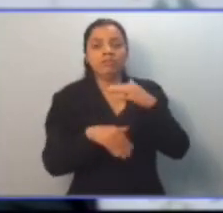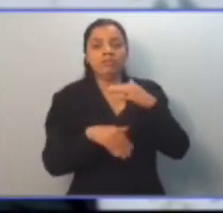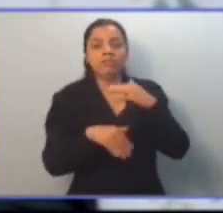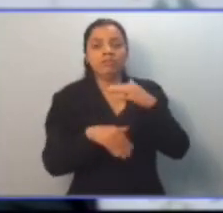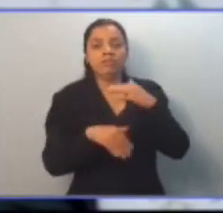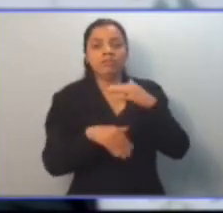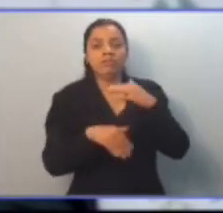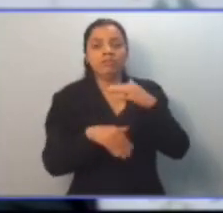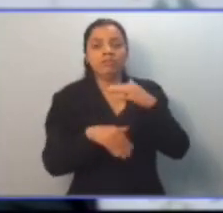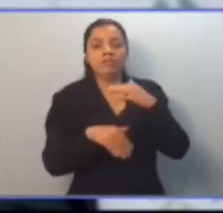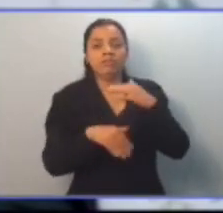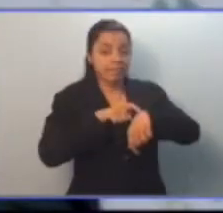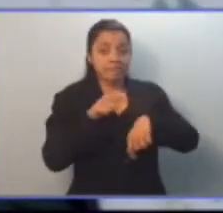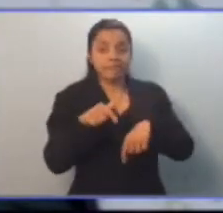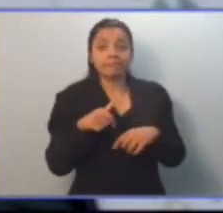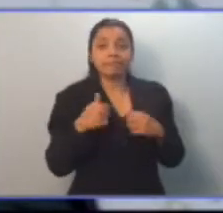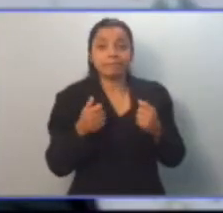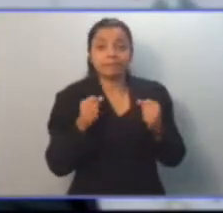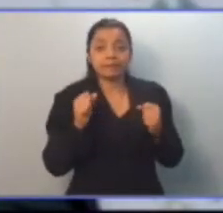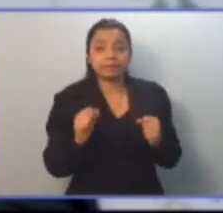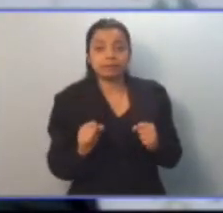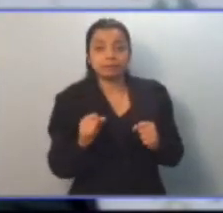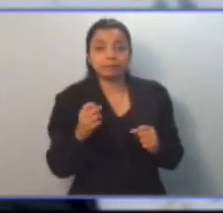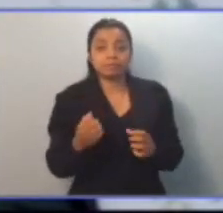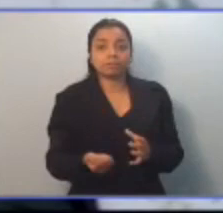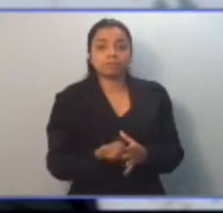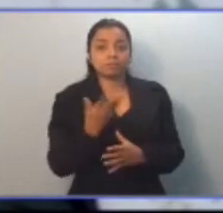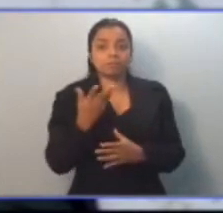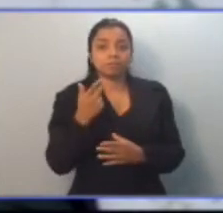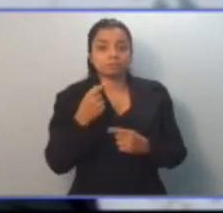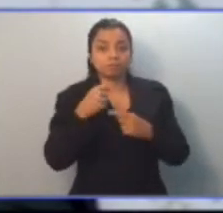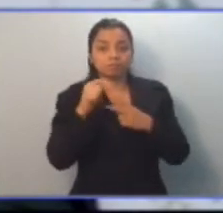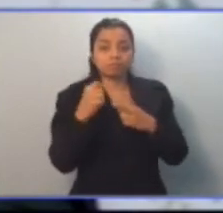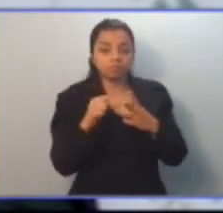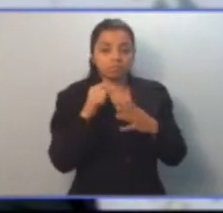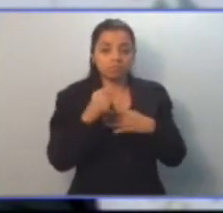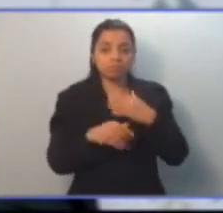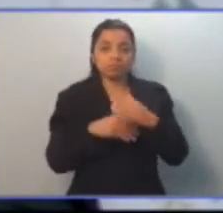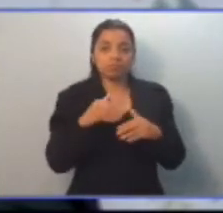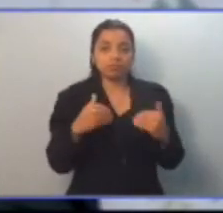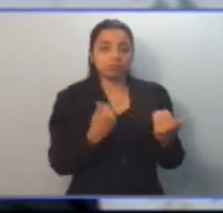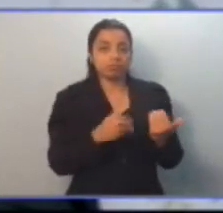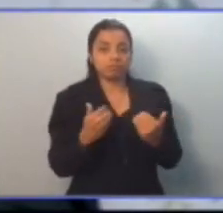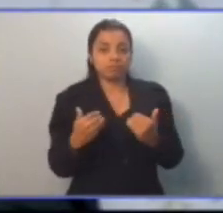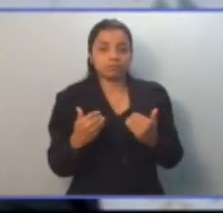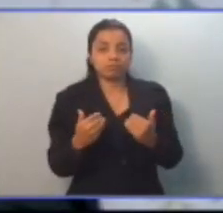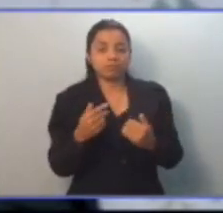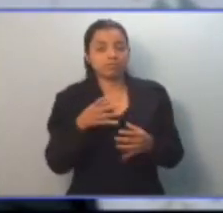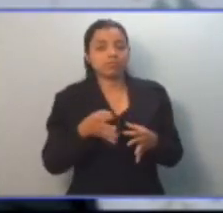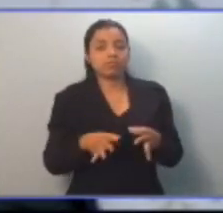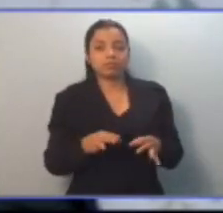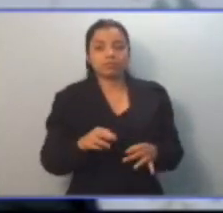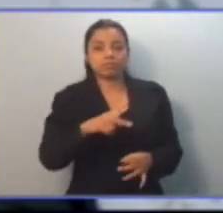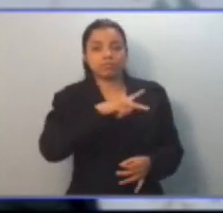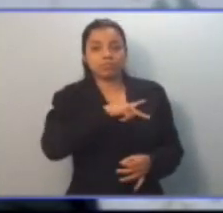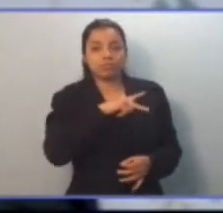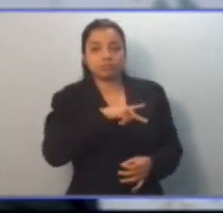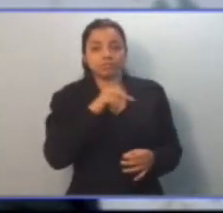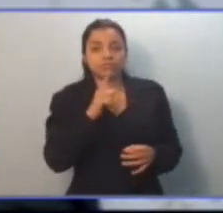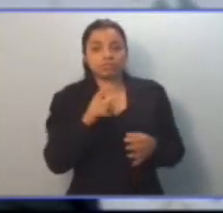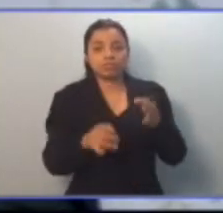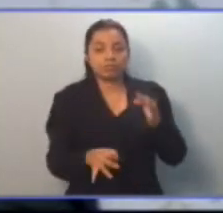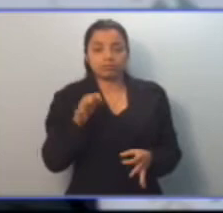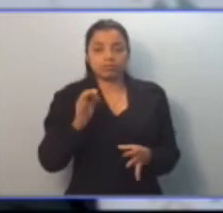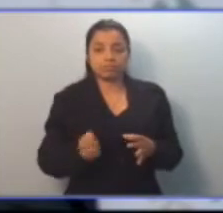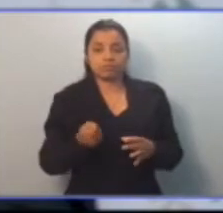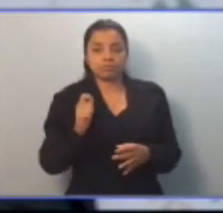se ingresó como novedad la evaluación de carácter personal a los jueces, ya no solo